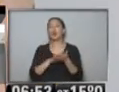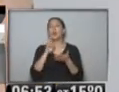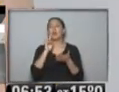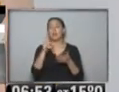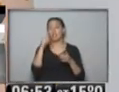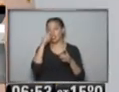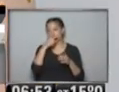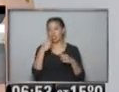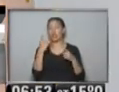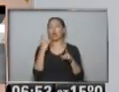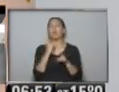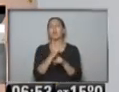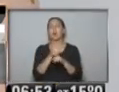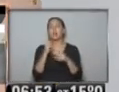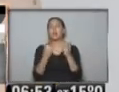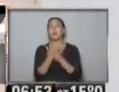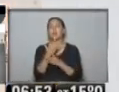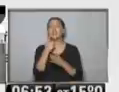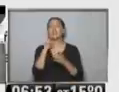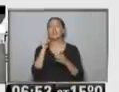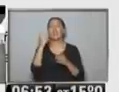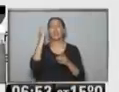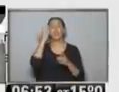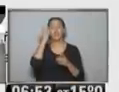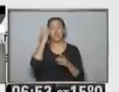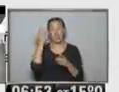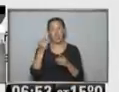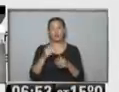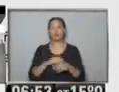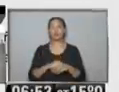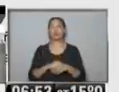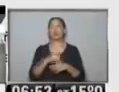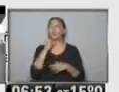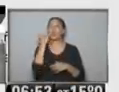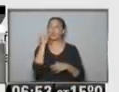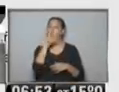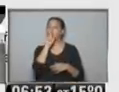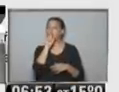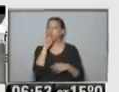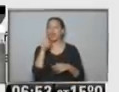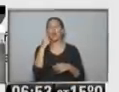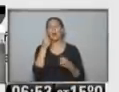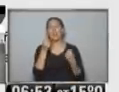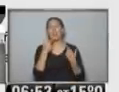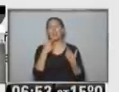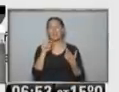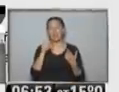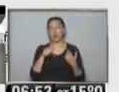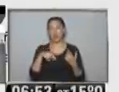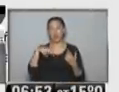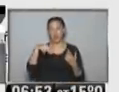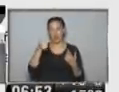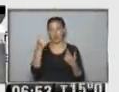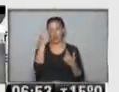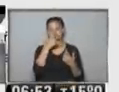como todas las mañanas, los mensajes de los amigos de Nadia en las redes sociales, en Facebook y Twitter. A ver qué nos encontramos hoy, Nadia. Nahuel